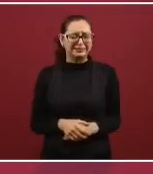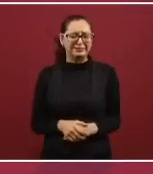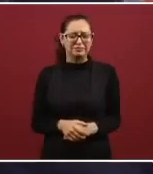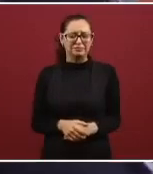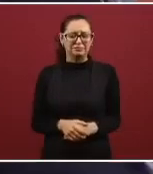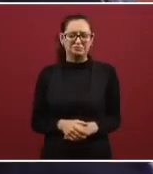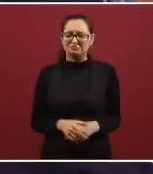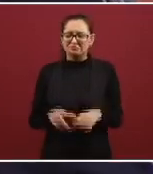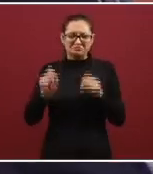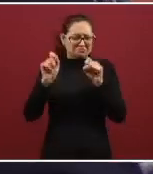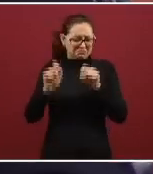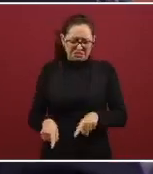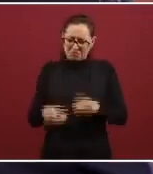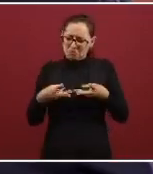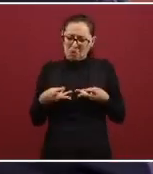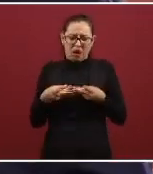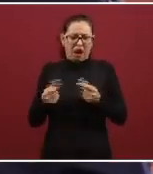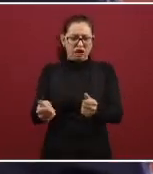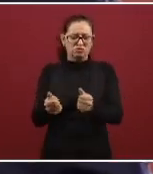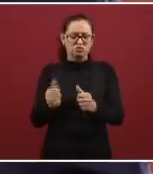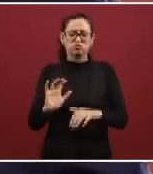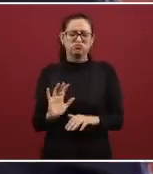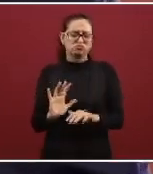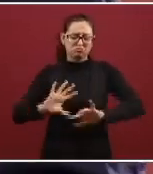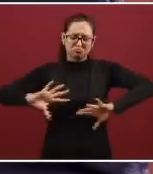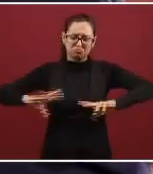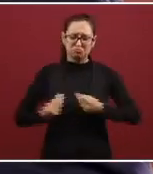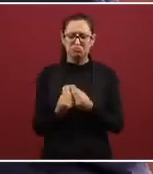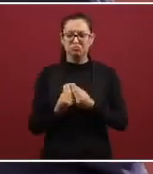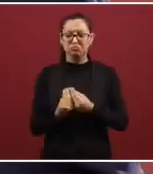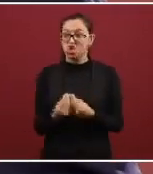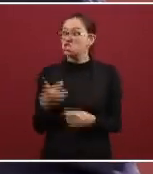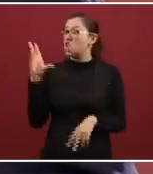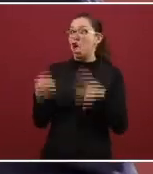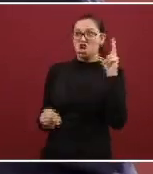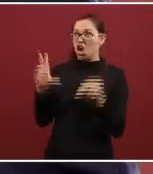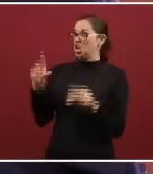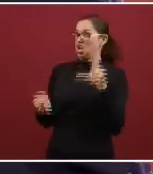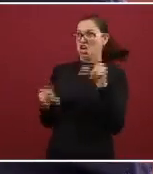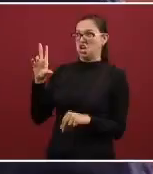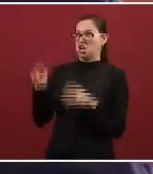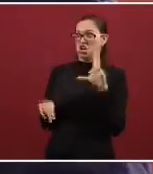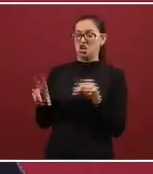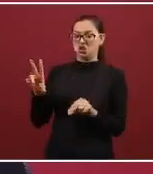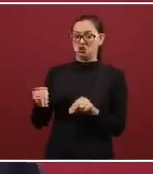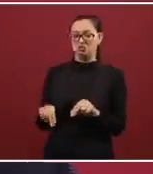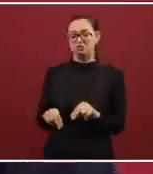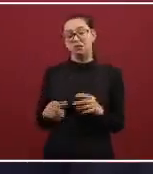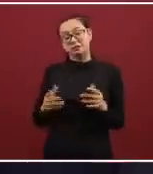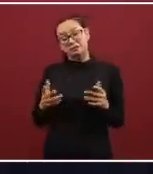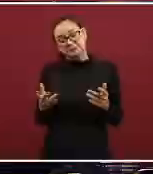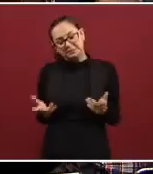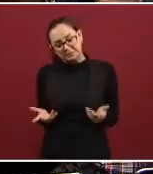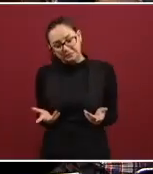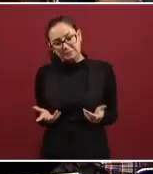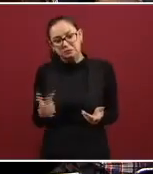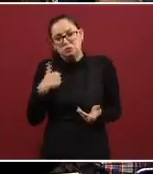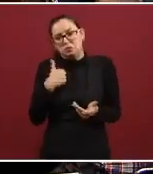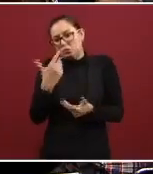Incluye este el proceso. Dicen no. Bueno, les